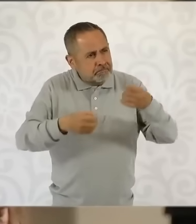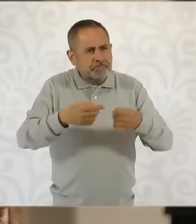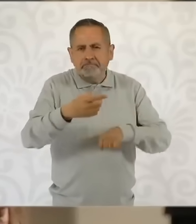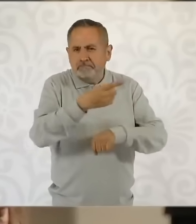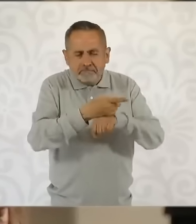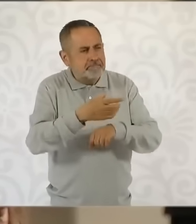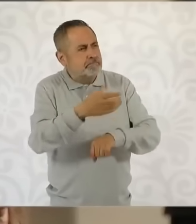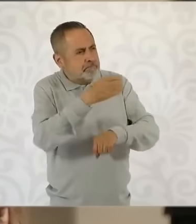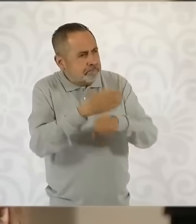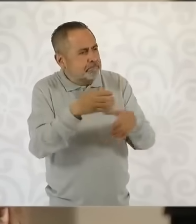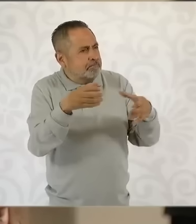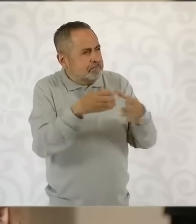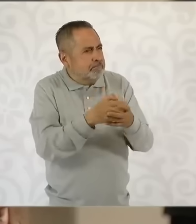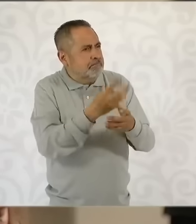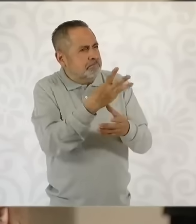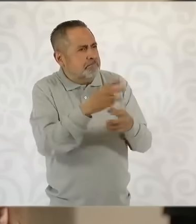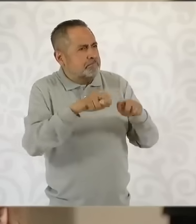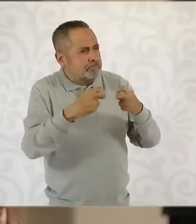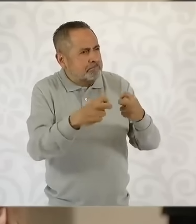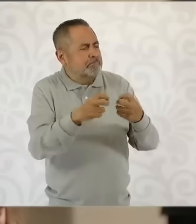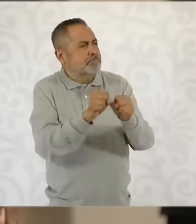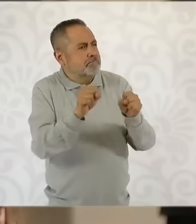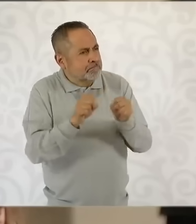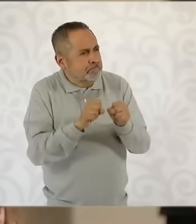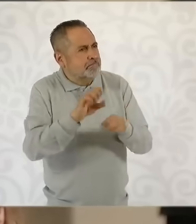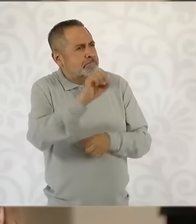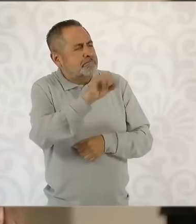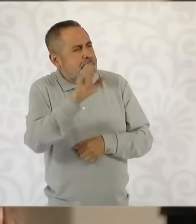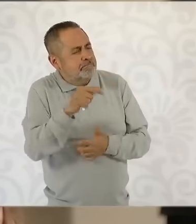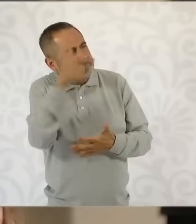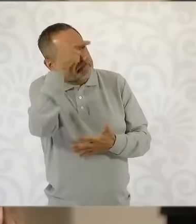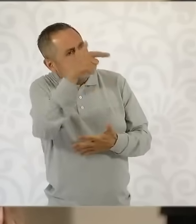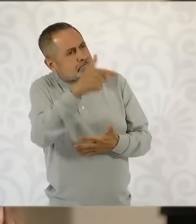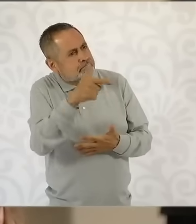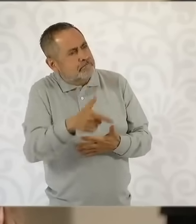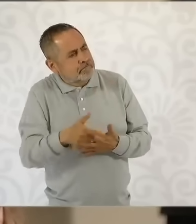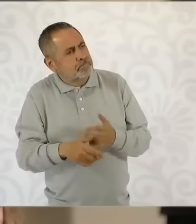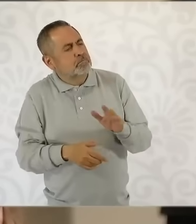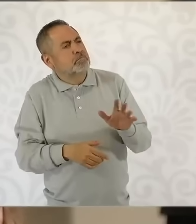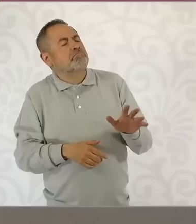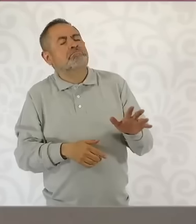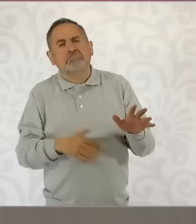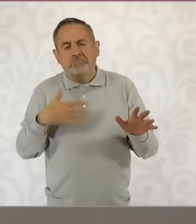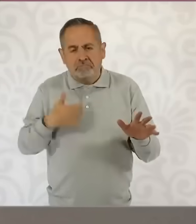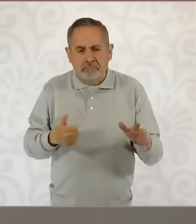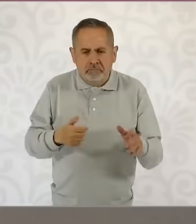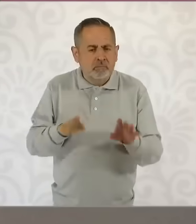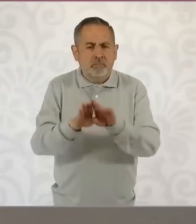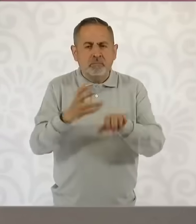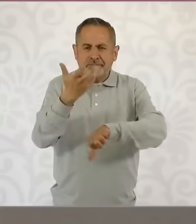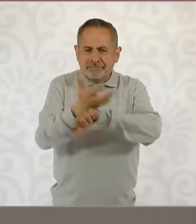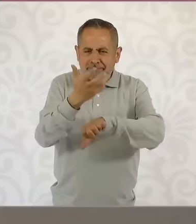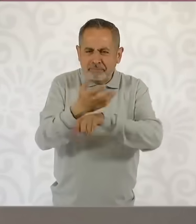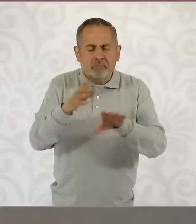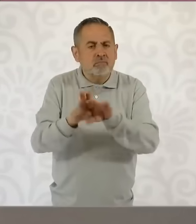el circuito colegiado y luego las salas de la Suprema Corte. En Estados Unidos, ¿cómo es el proceso? ¿En qué